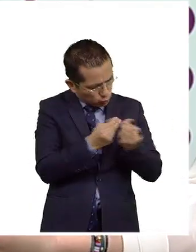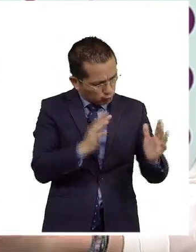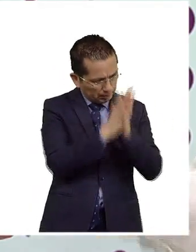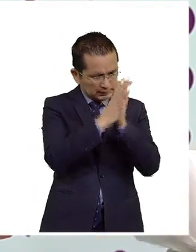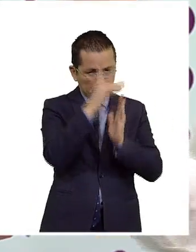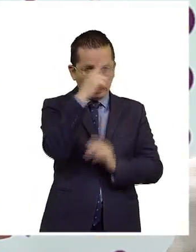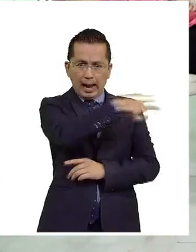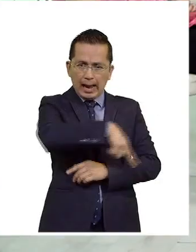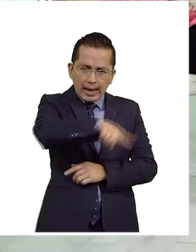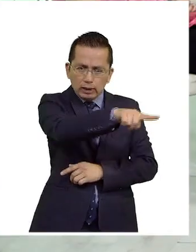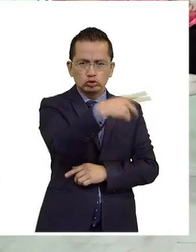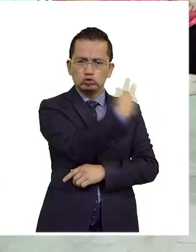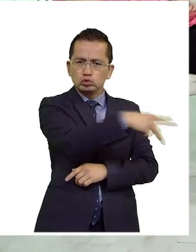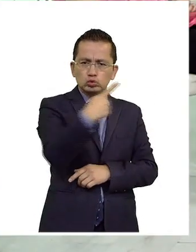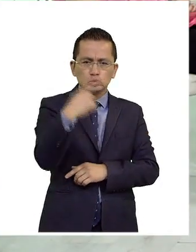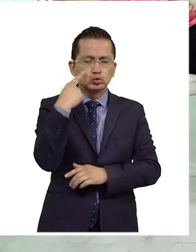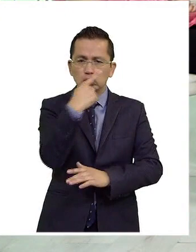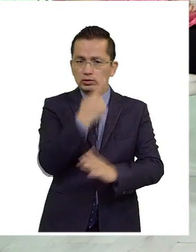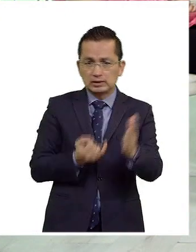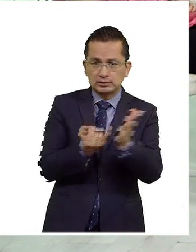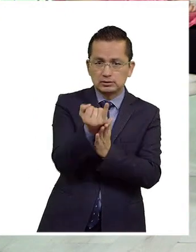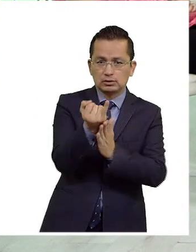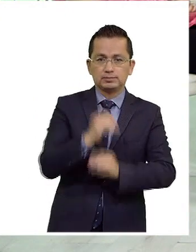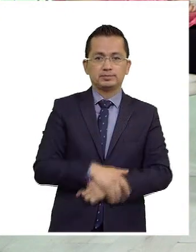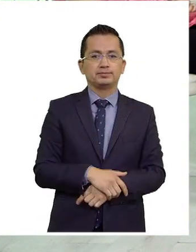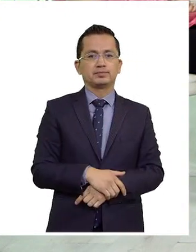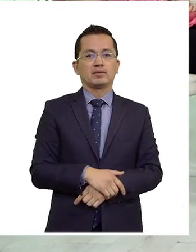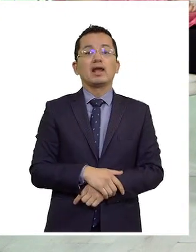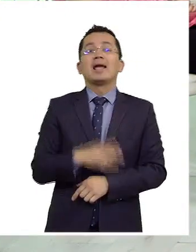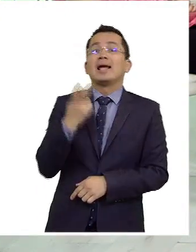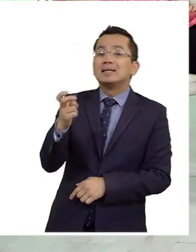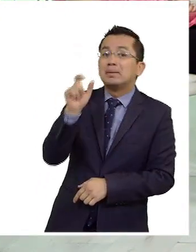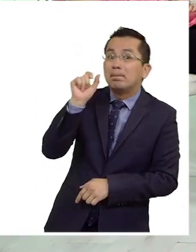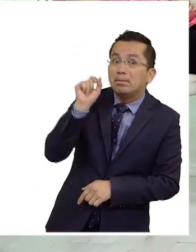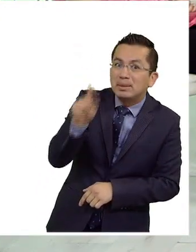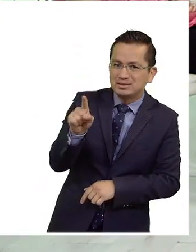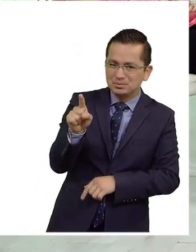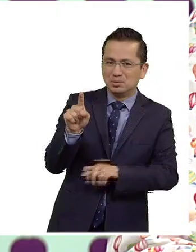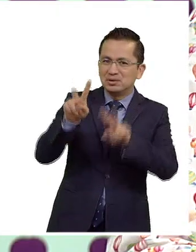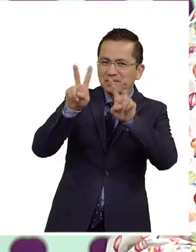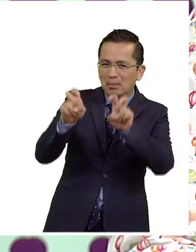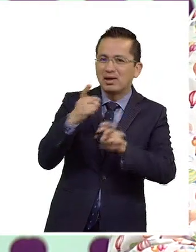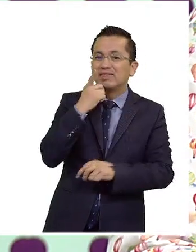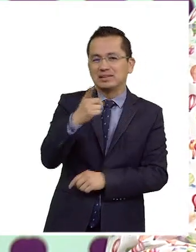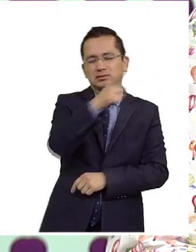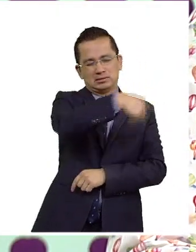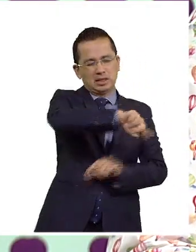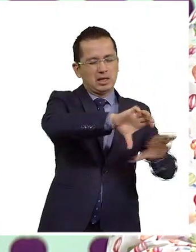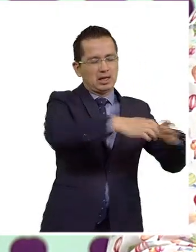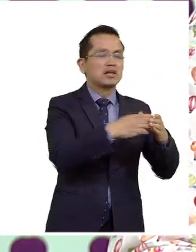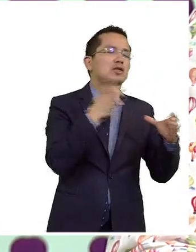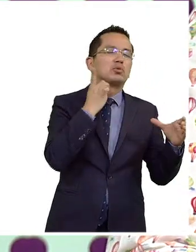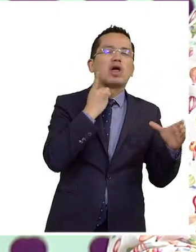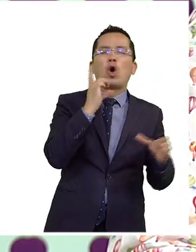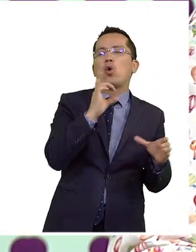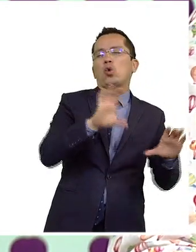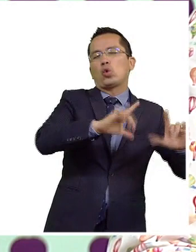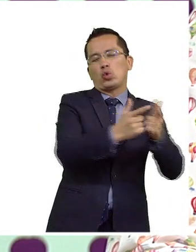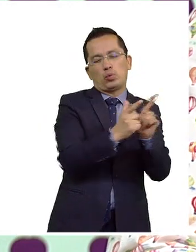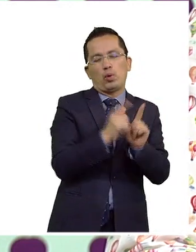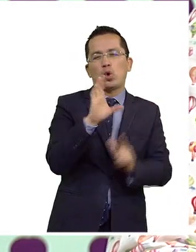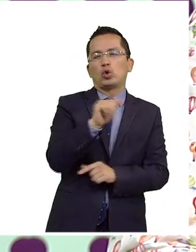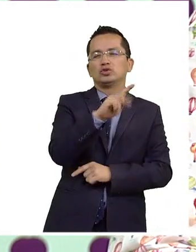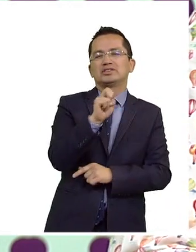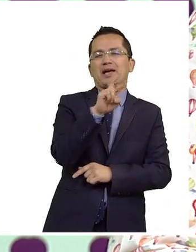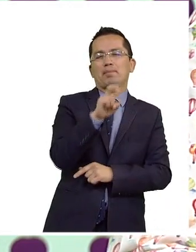parte de los argumentos de los diputados conservadores que se oponen a la reforma que permita el reconocimiento del cambio